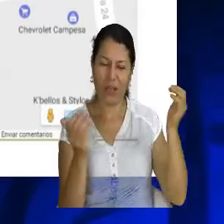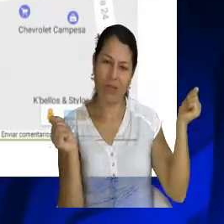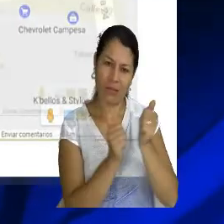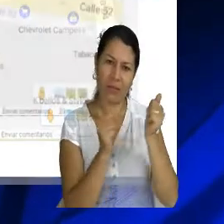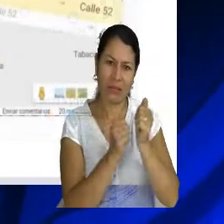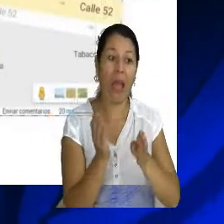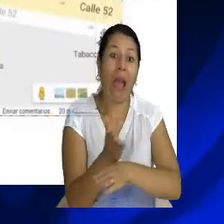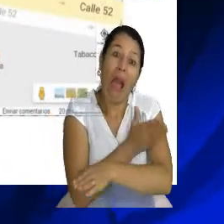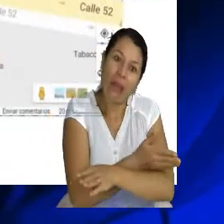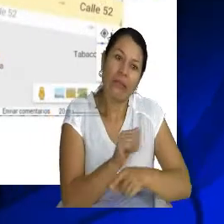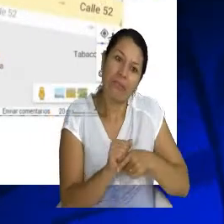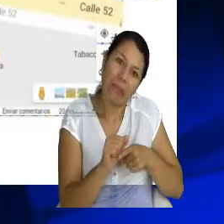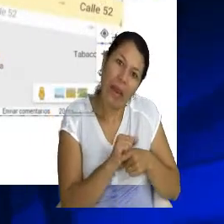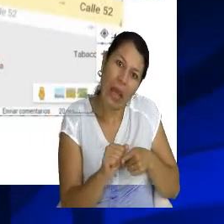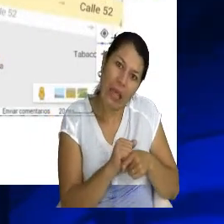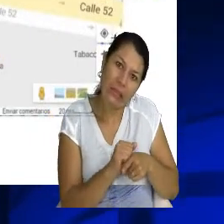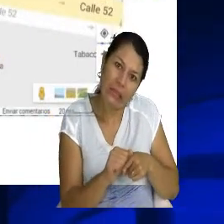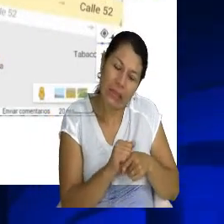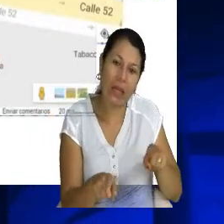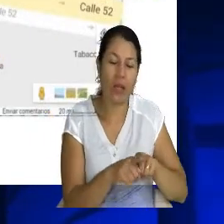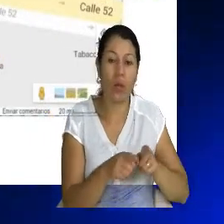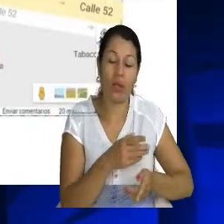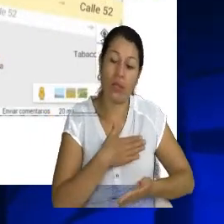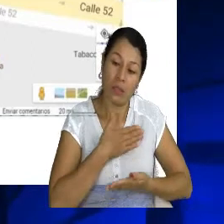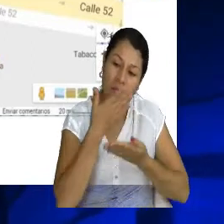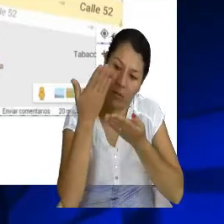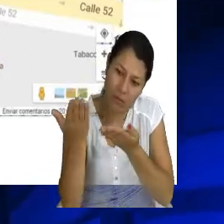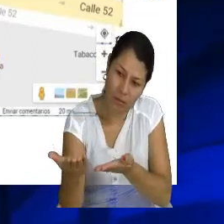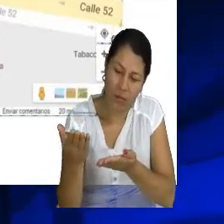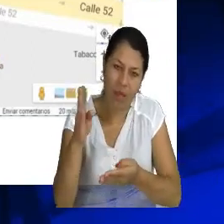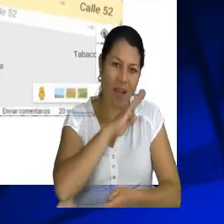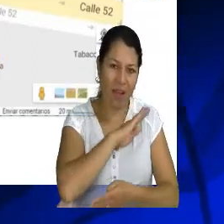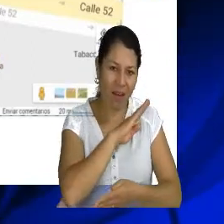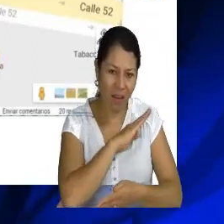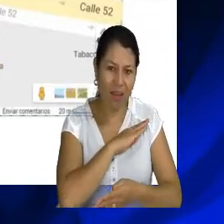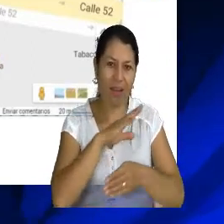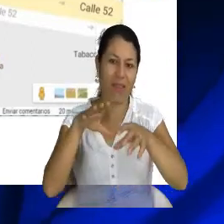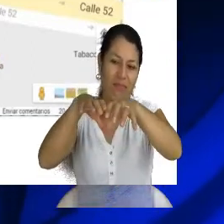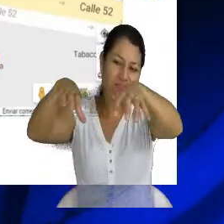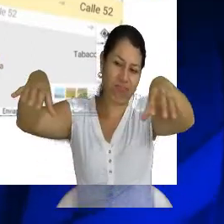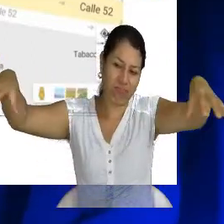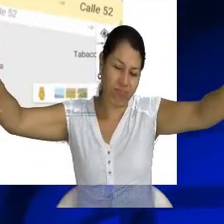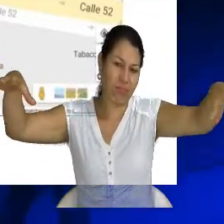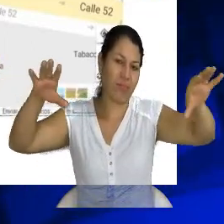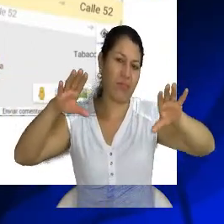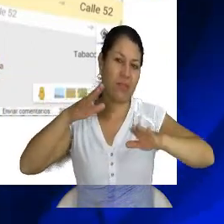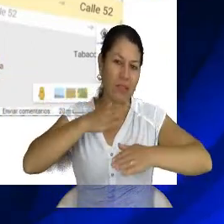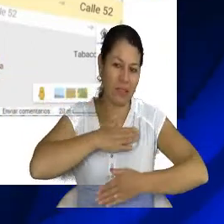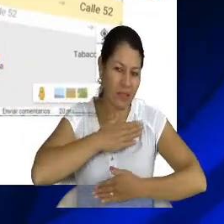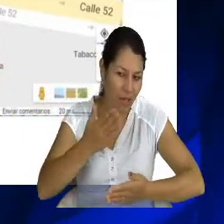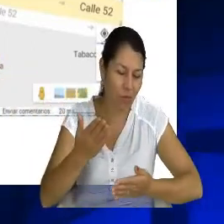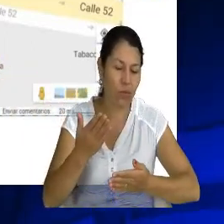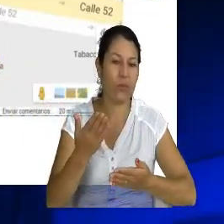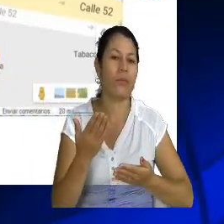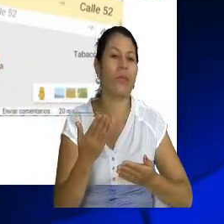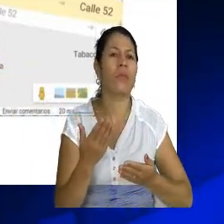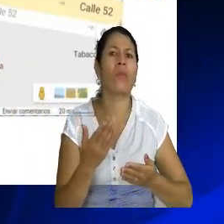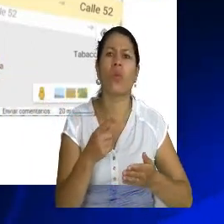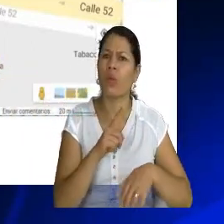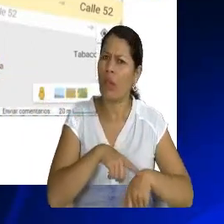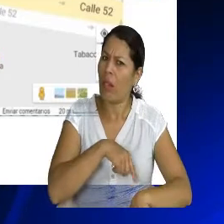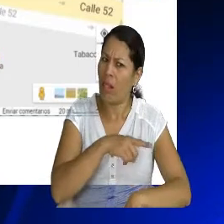saludo al alcalde municipal y los honores, pues, al municipio y todo. Pero esto se demora mucho, hay quienes hacen esos protocolos